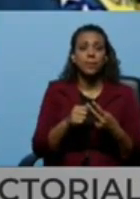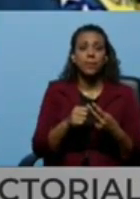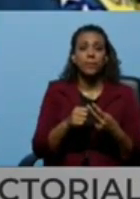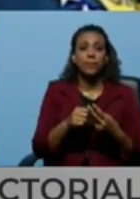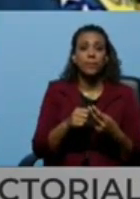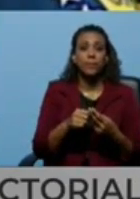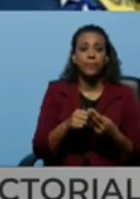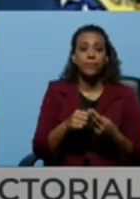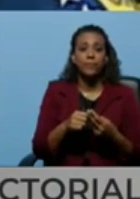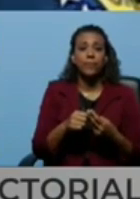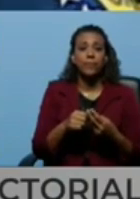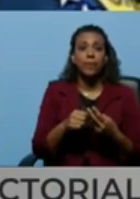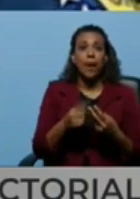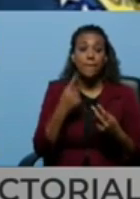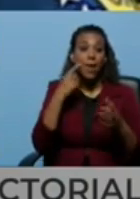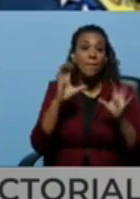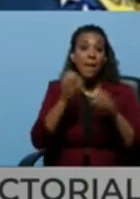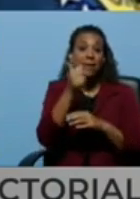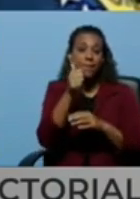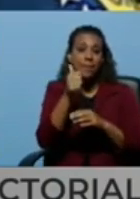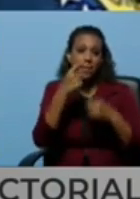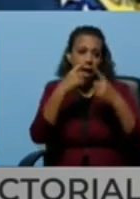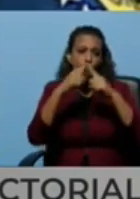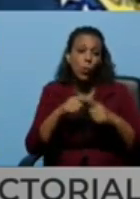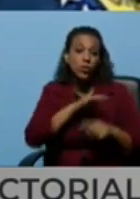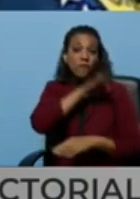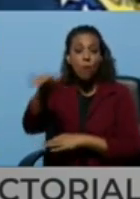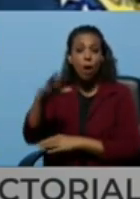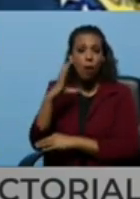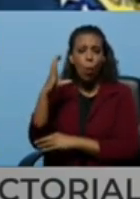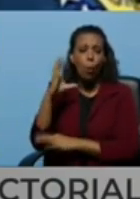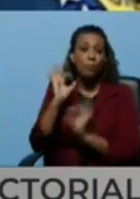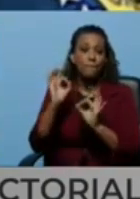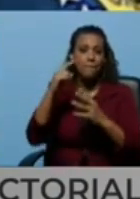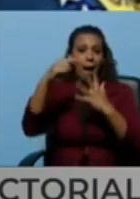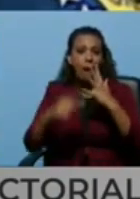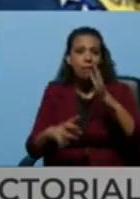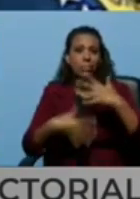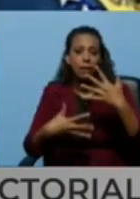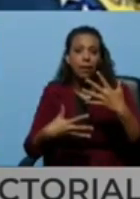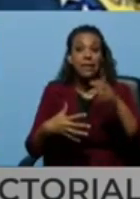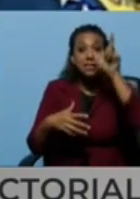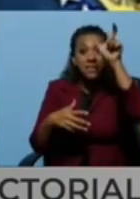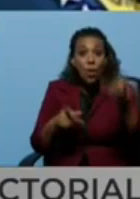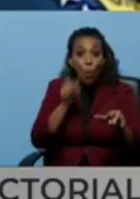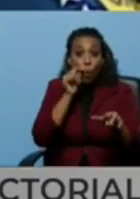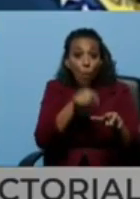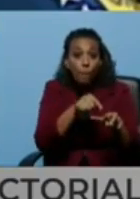Gerard Joseph John Sack, parte de los 10 que fueron a Colombia. Este caballero,